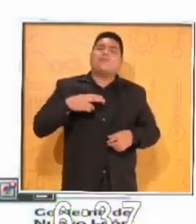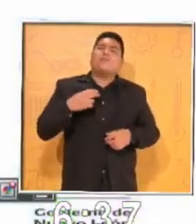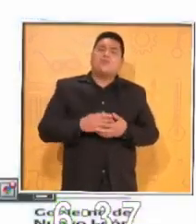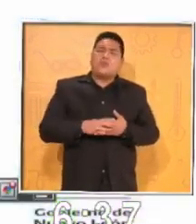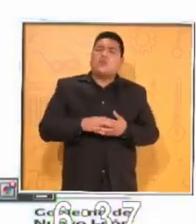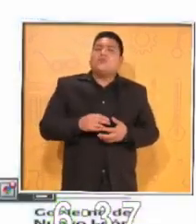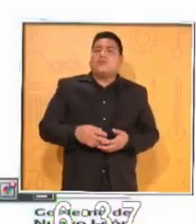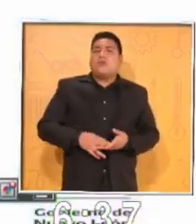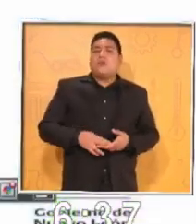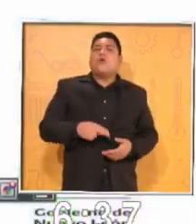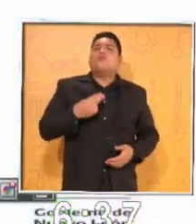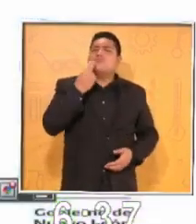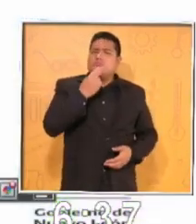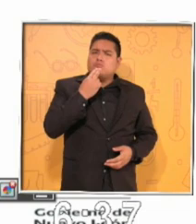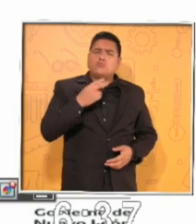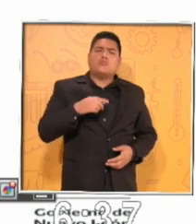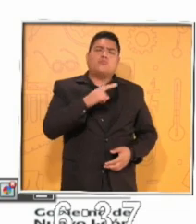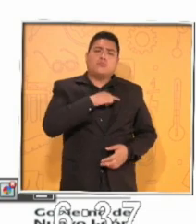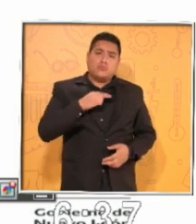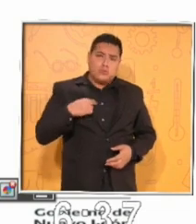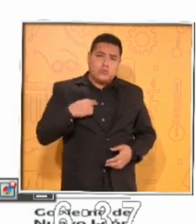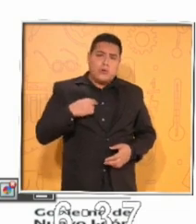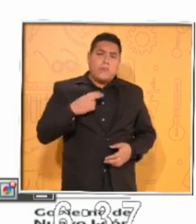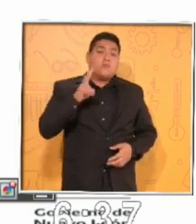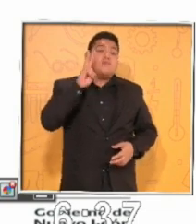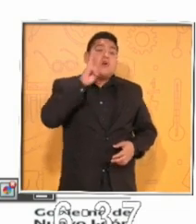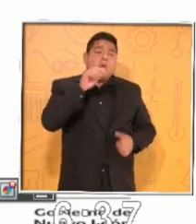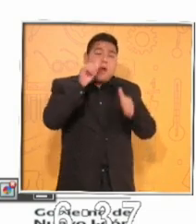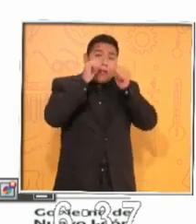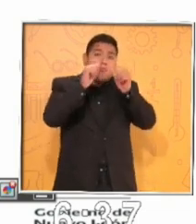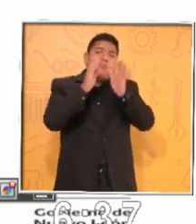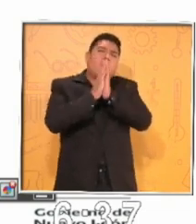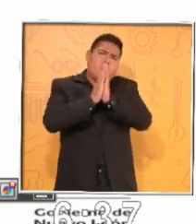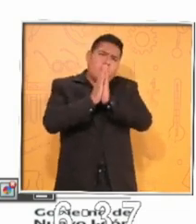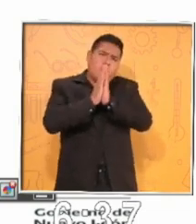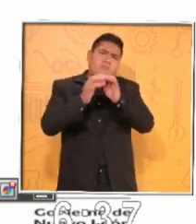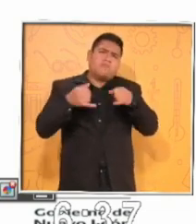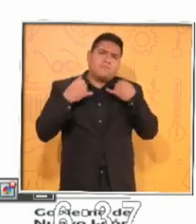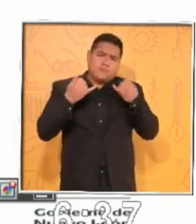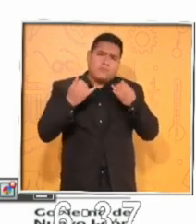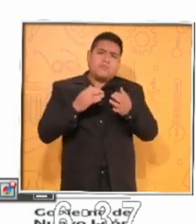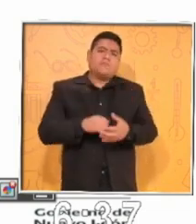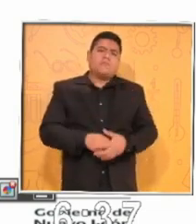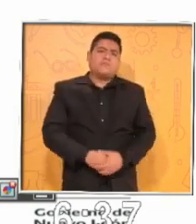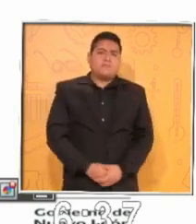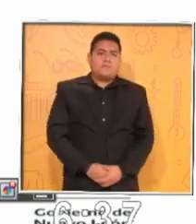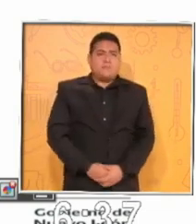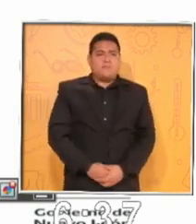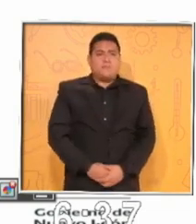nosotros. Vamos a escuchar y ver el video, por favor, jóvenes.